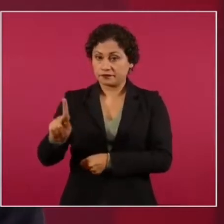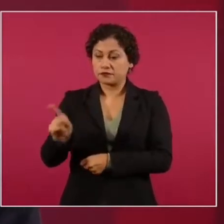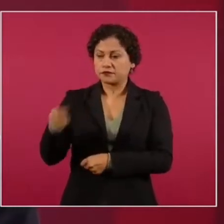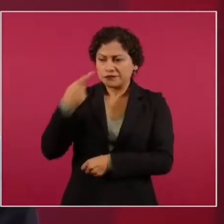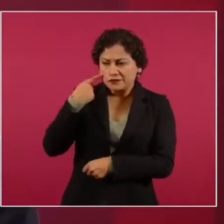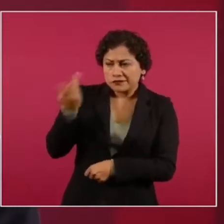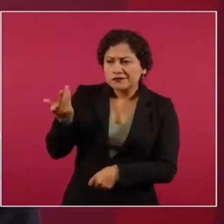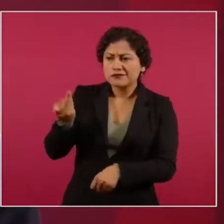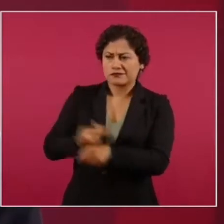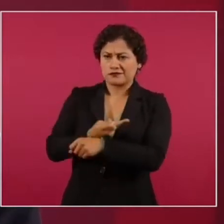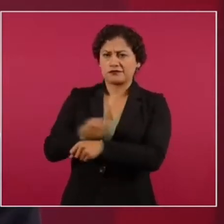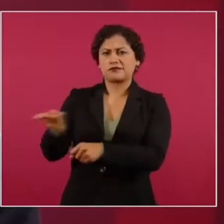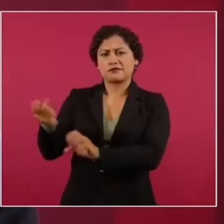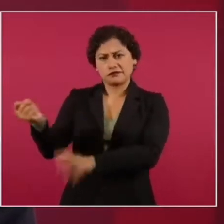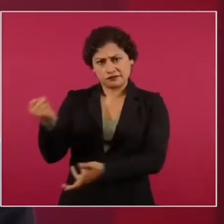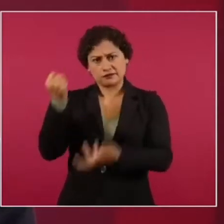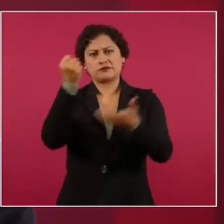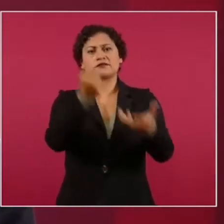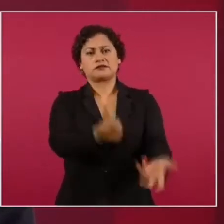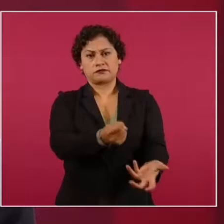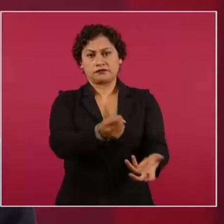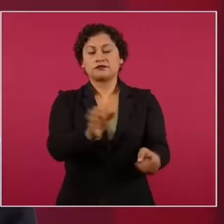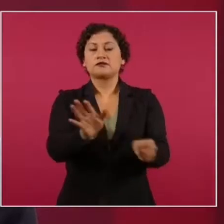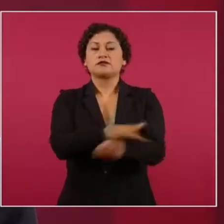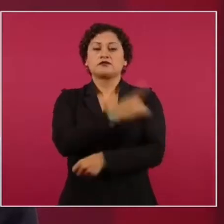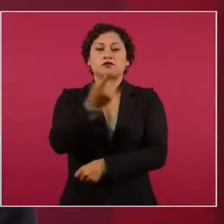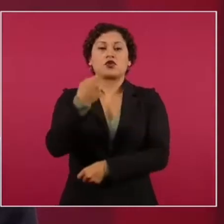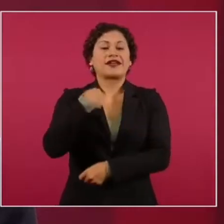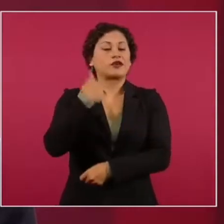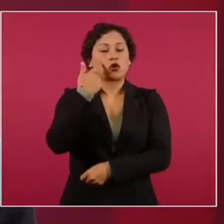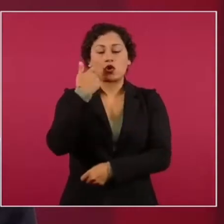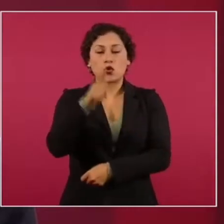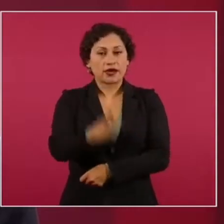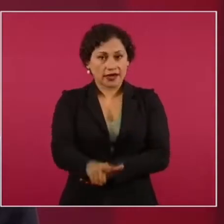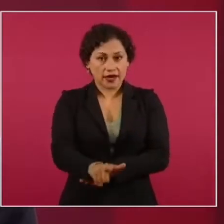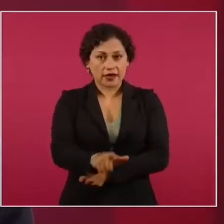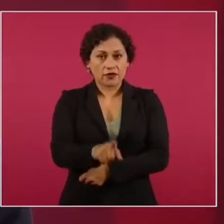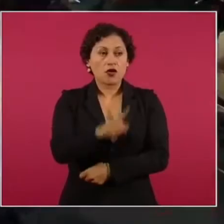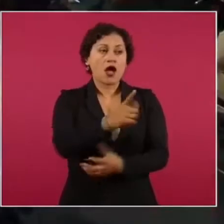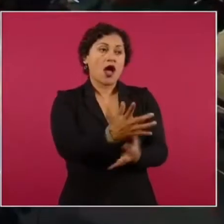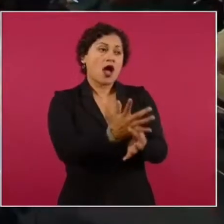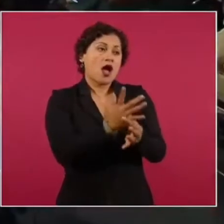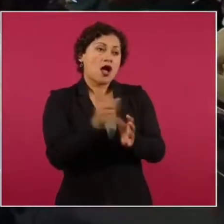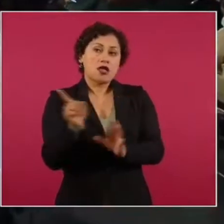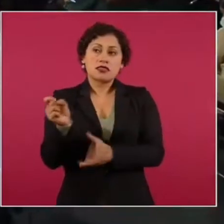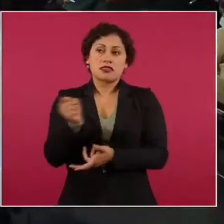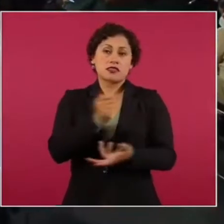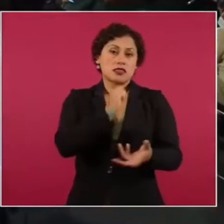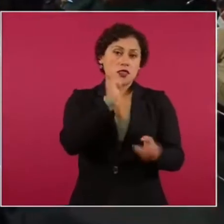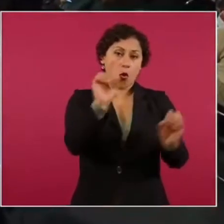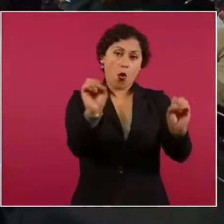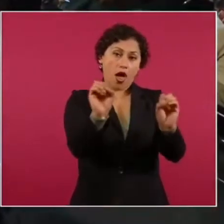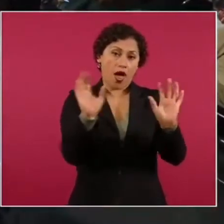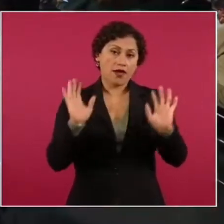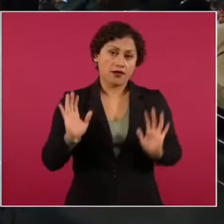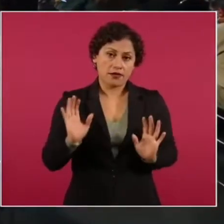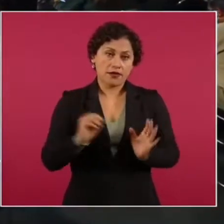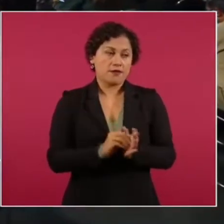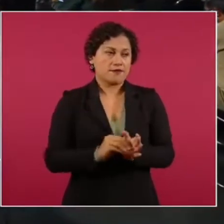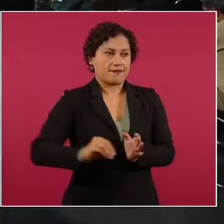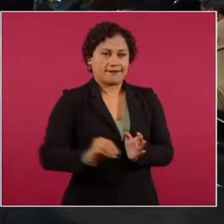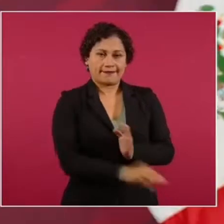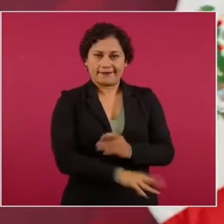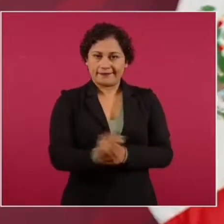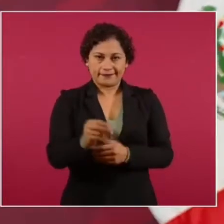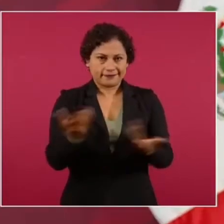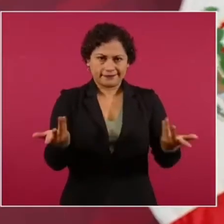también no quiero que sea pretexto o excusa de que